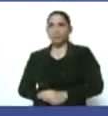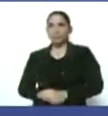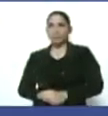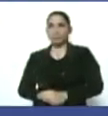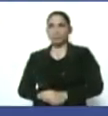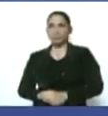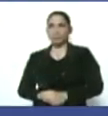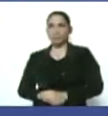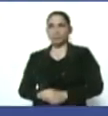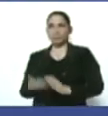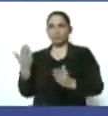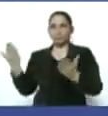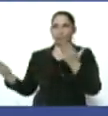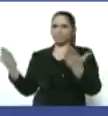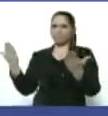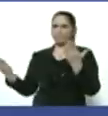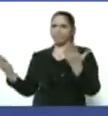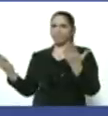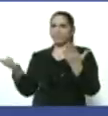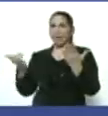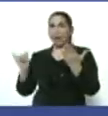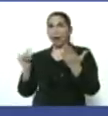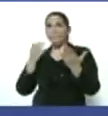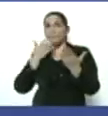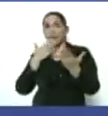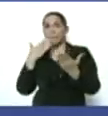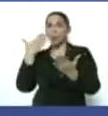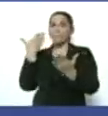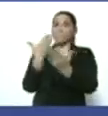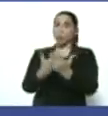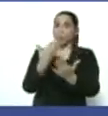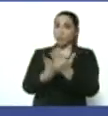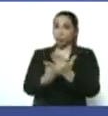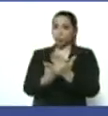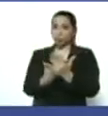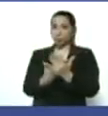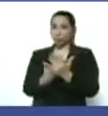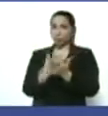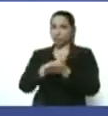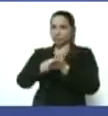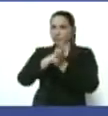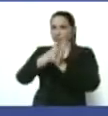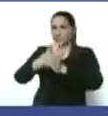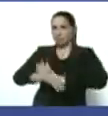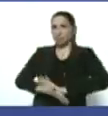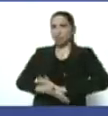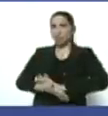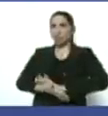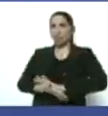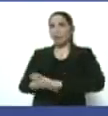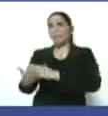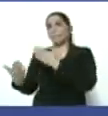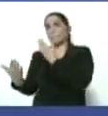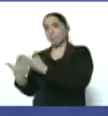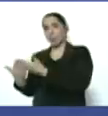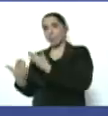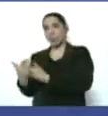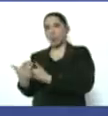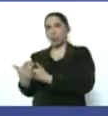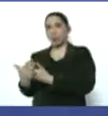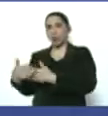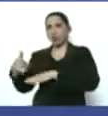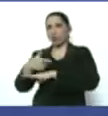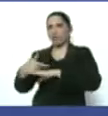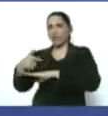el contraste que existe entre un propósito de exterminio, un propósito etnocida del gobierno